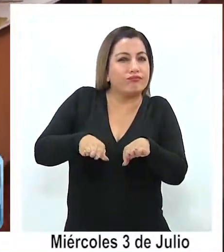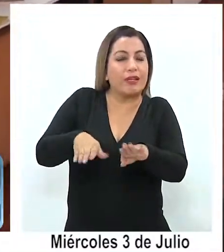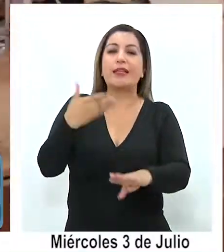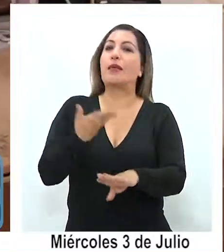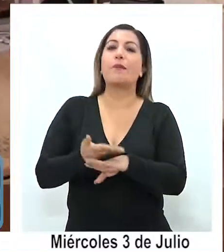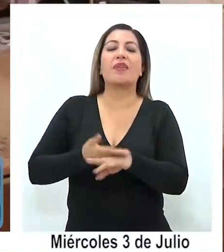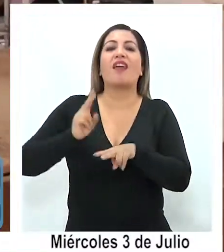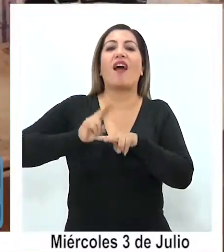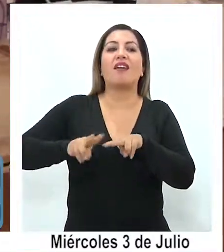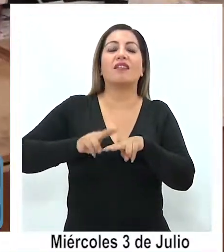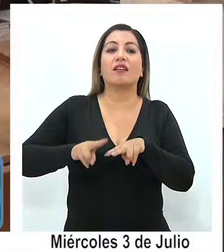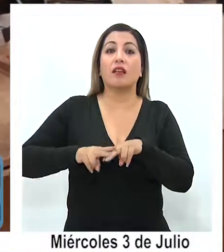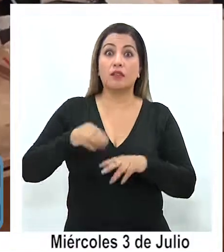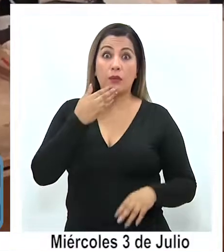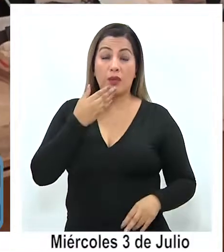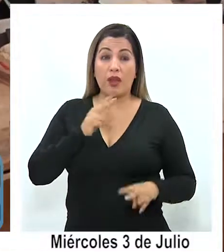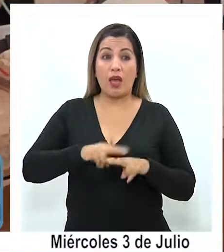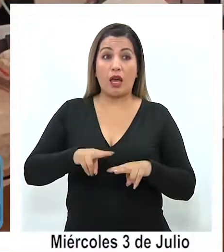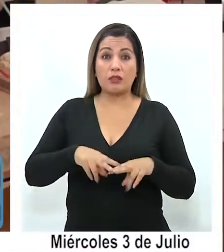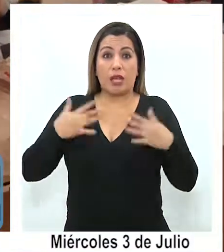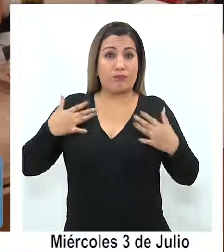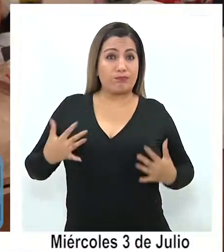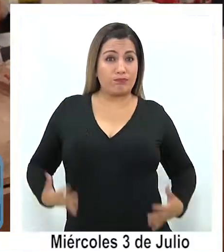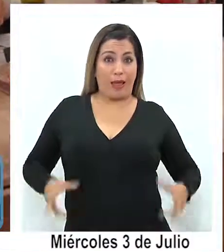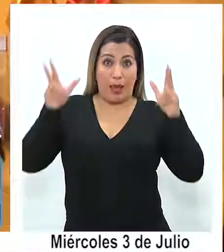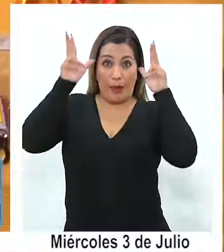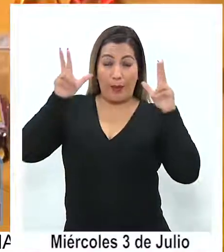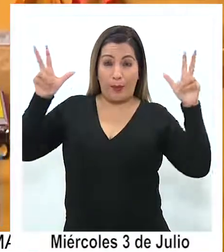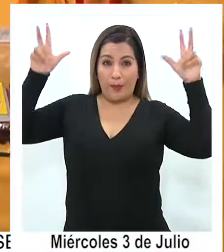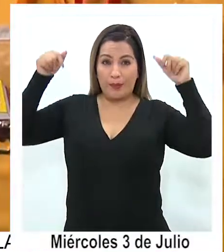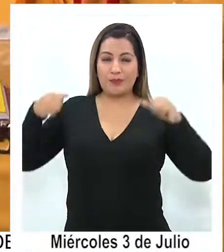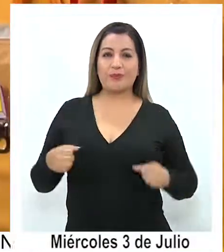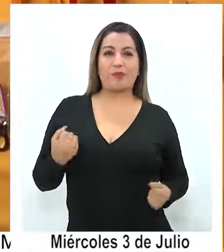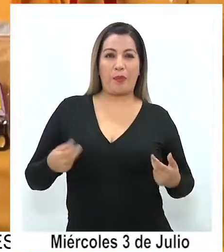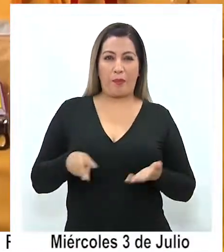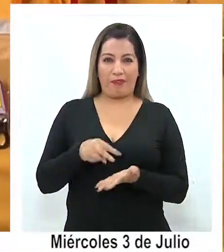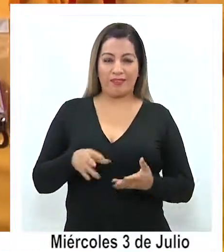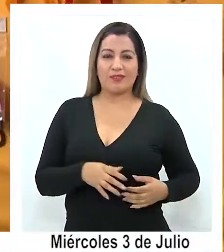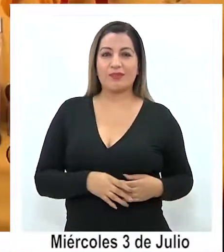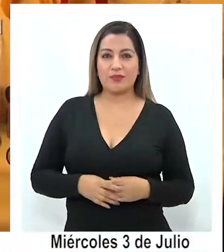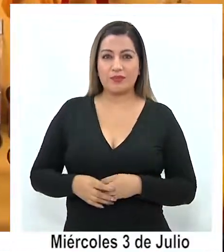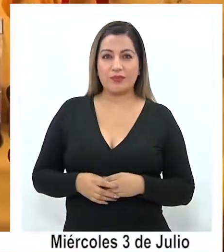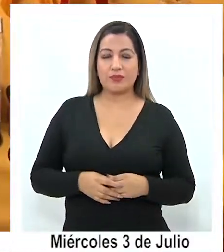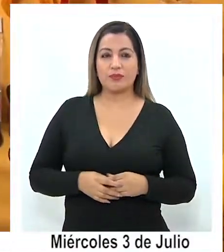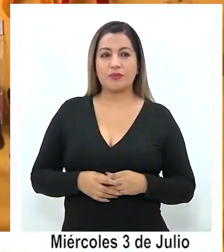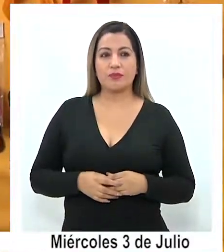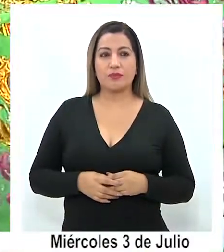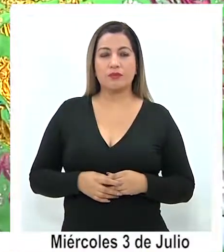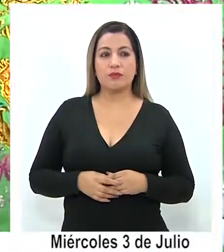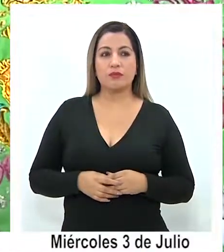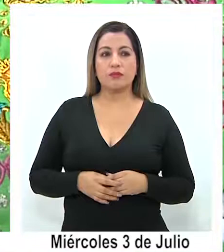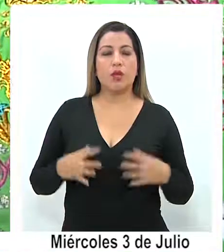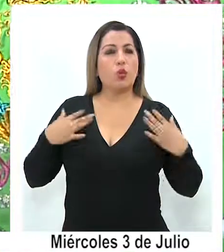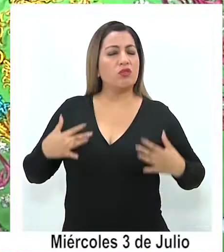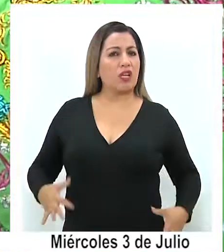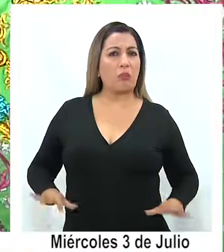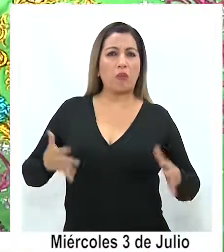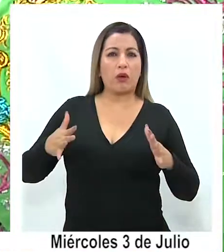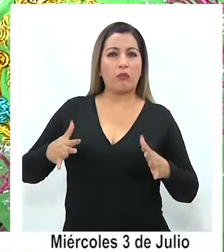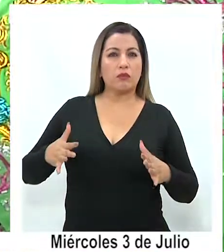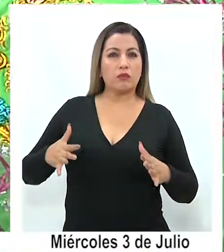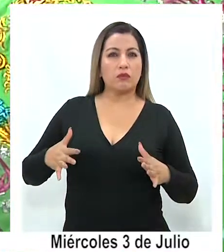solicitan arreglos o hasta la confección de sus trajes para los tradicionales bailes. Un traje simple, sale